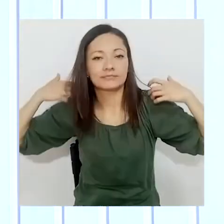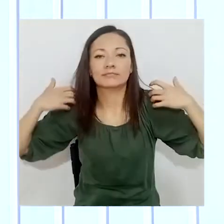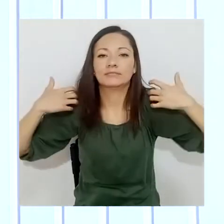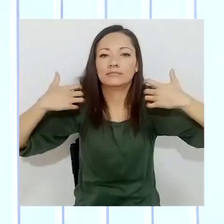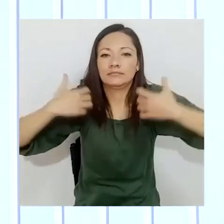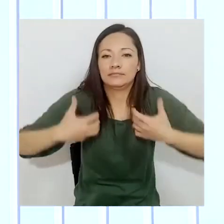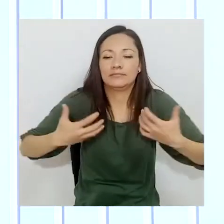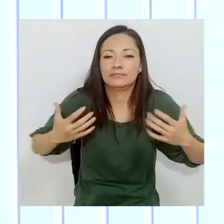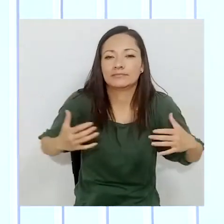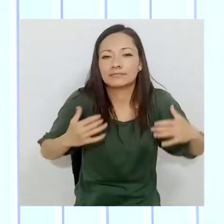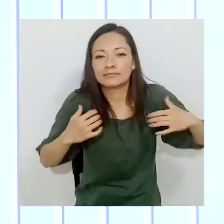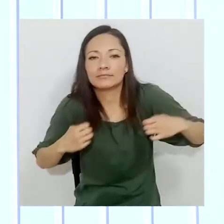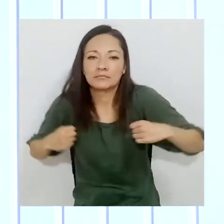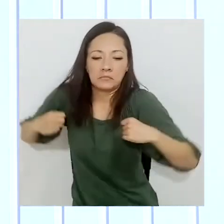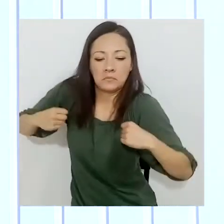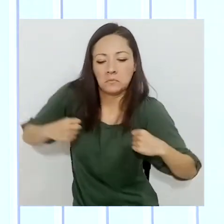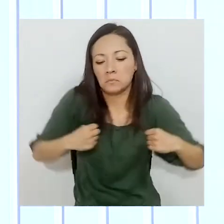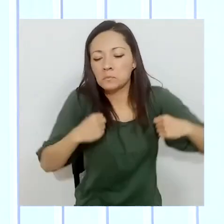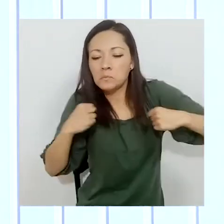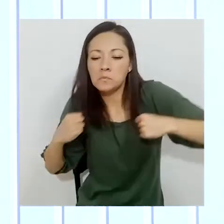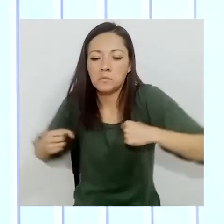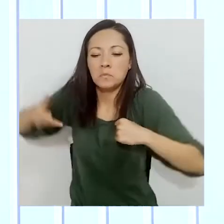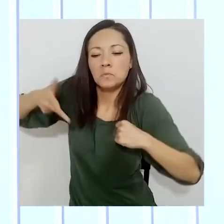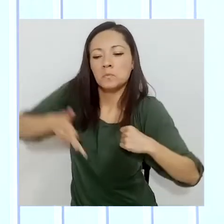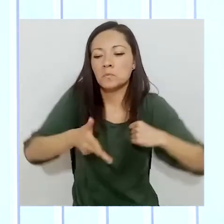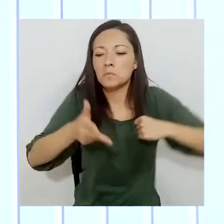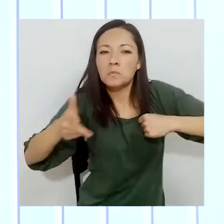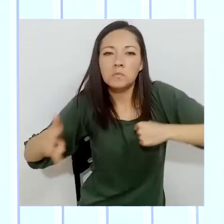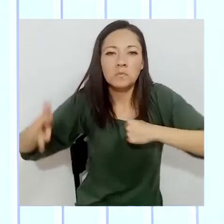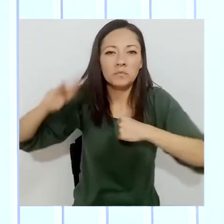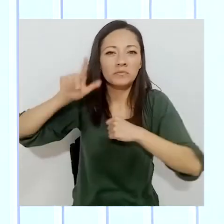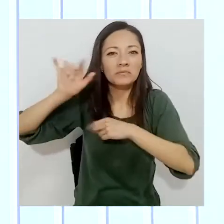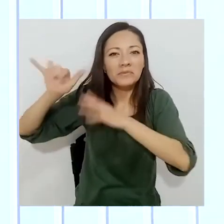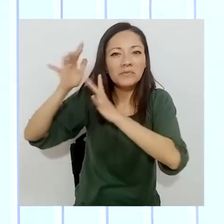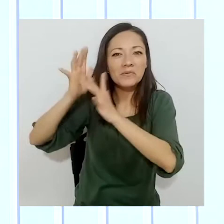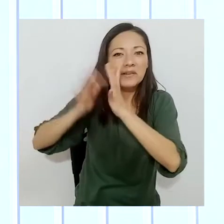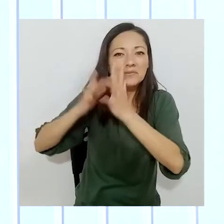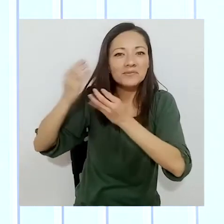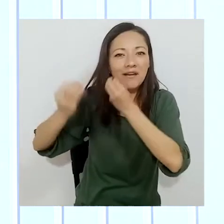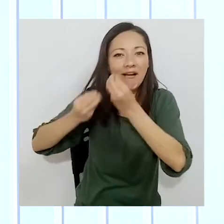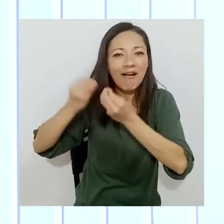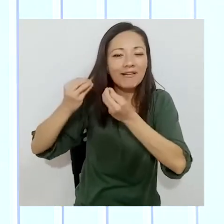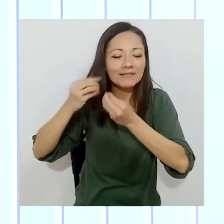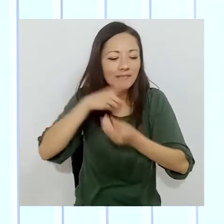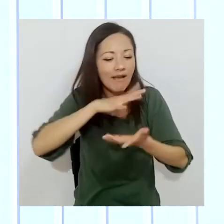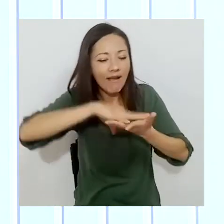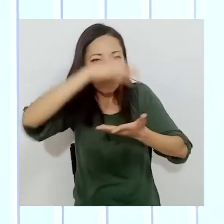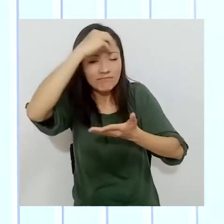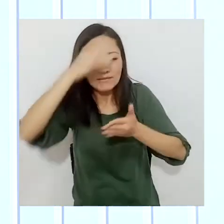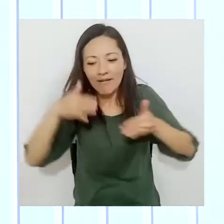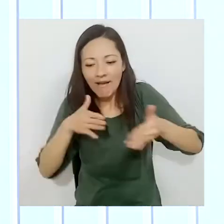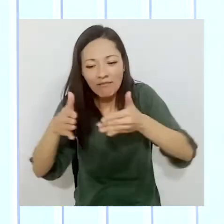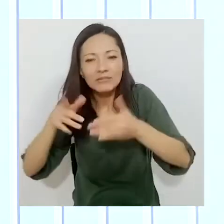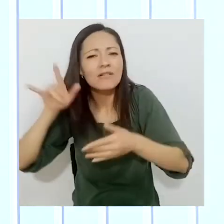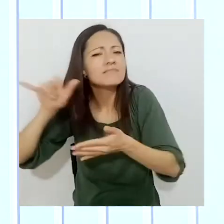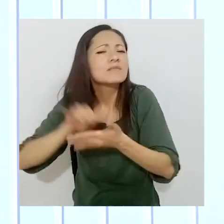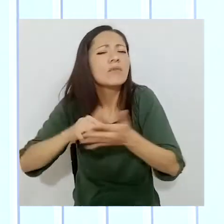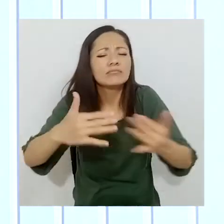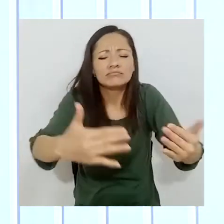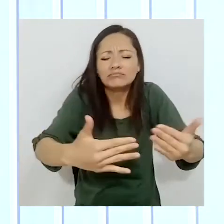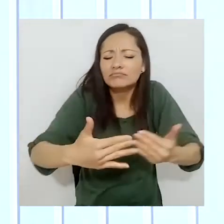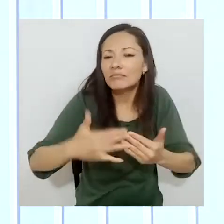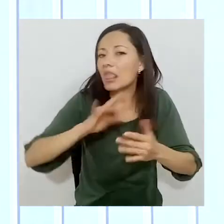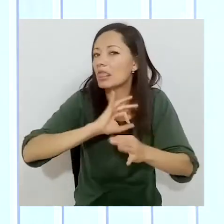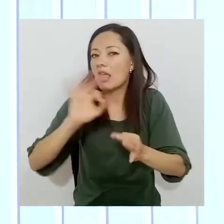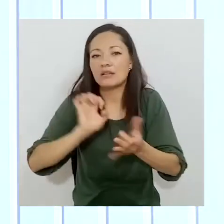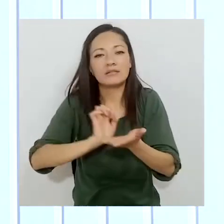leímos, mire todas las prédicas del camino, ¿sí? Cuando leímos Isaías. Usted entiende que Él nos recibe, que no nos